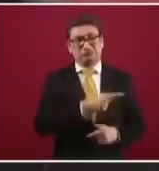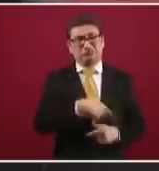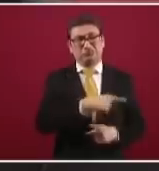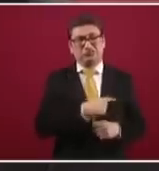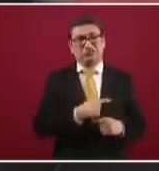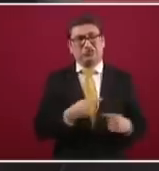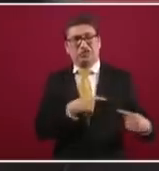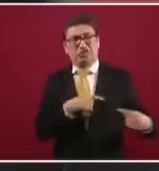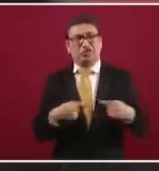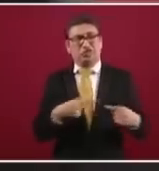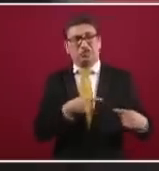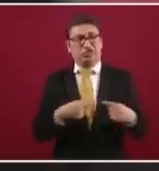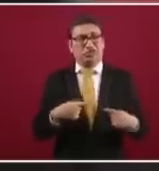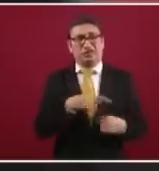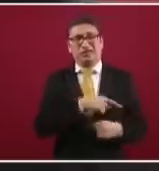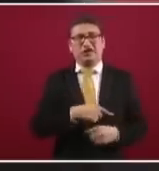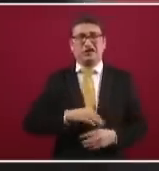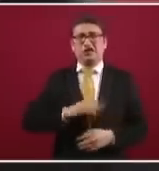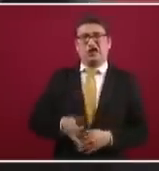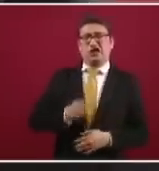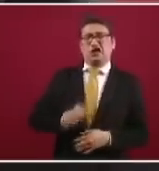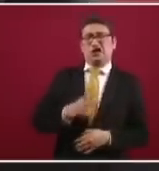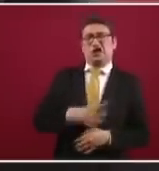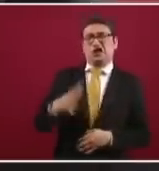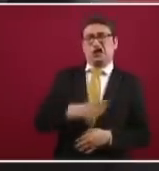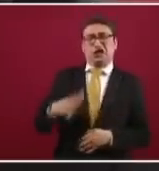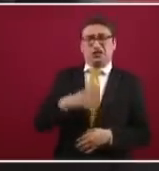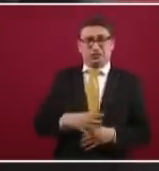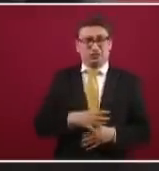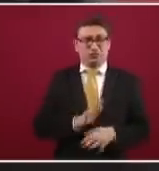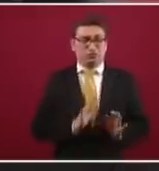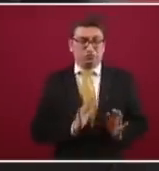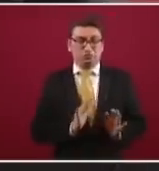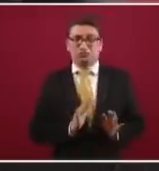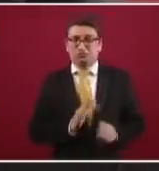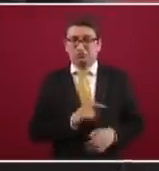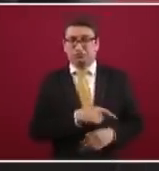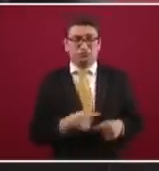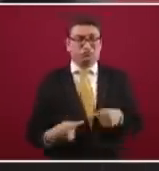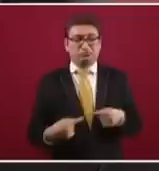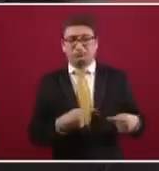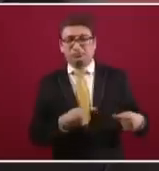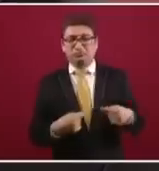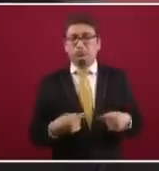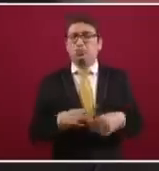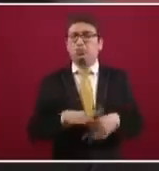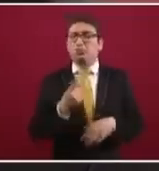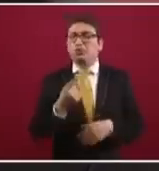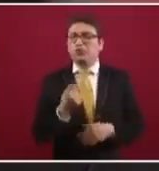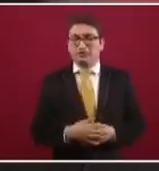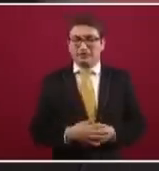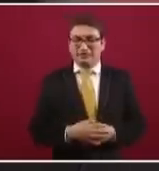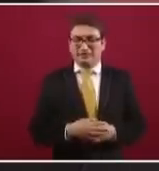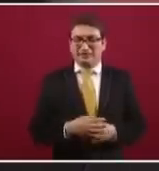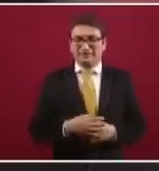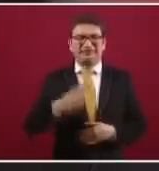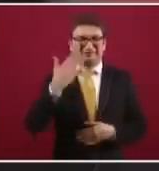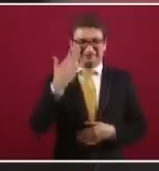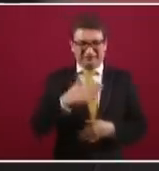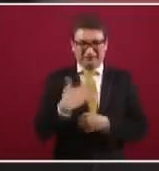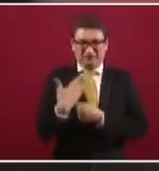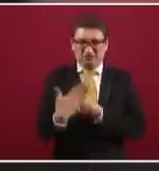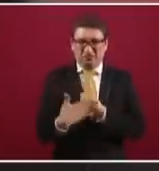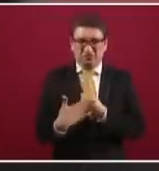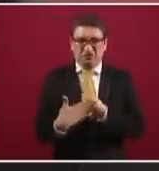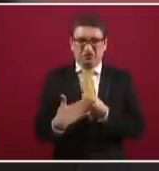a que se castigue con a los que emiten y trafican